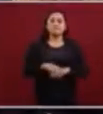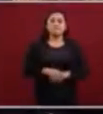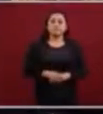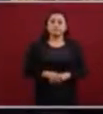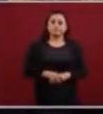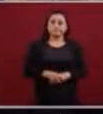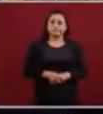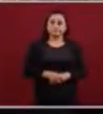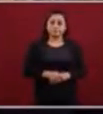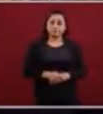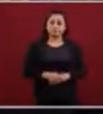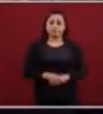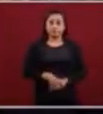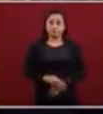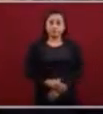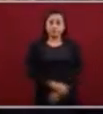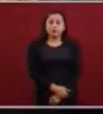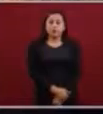igual.